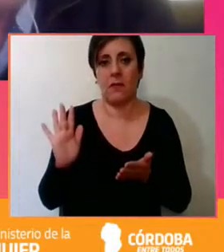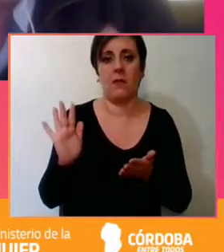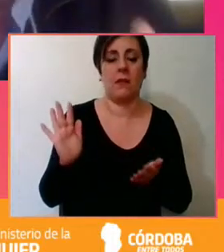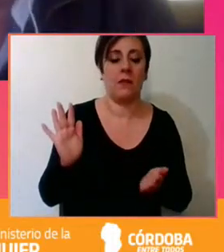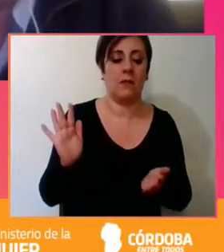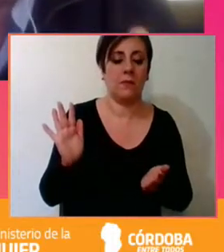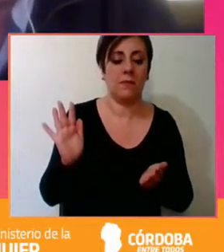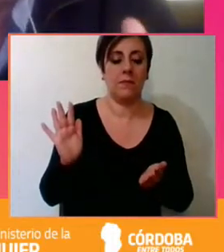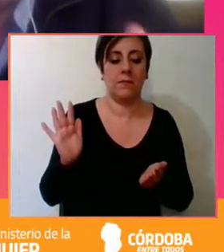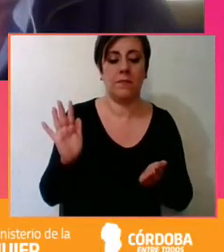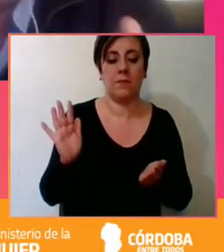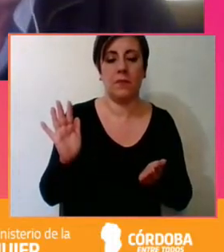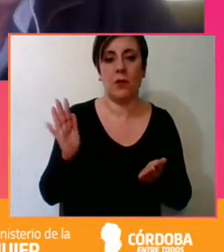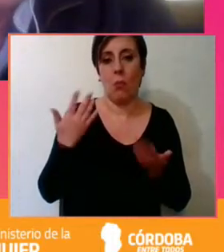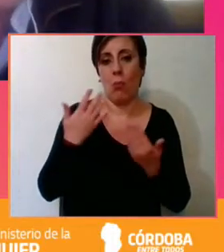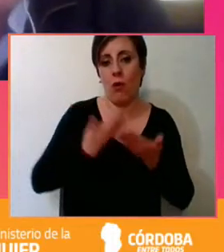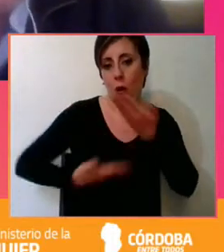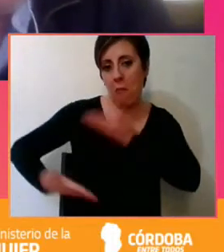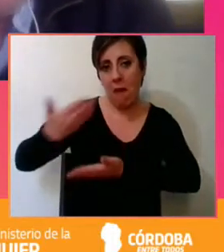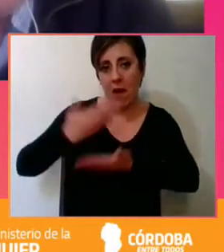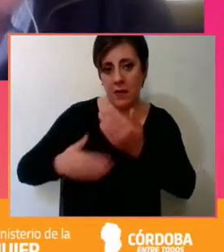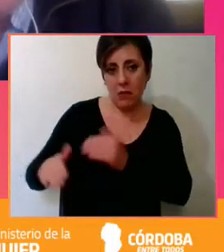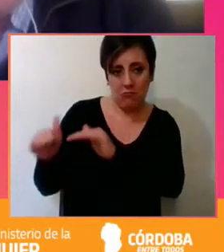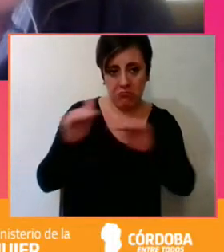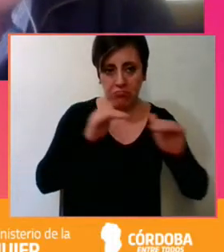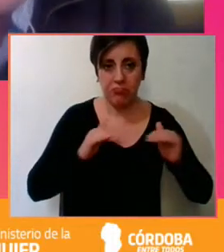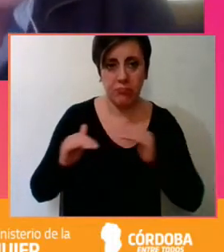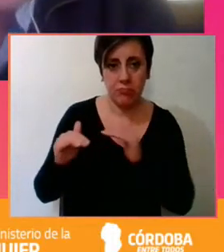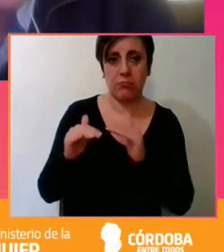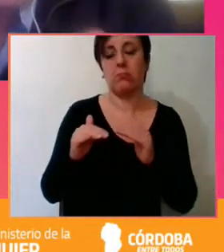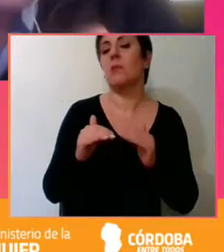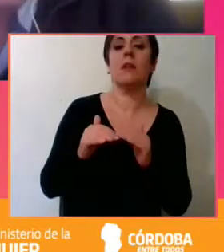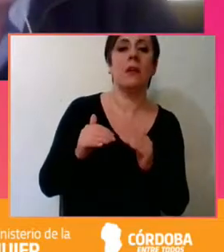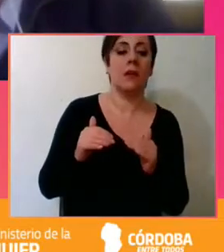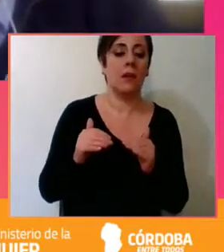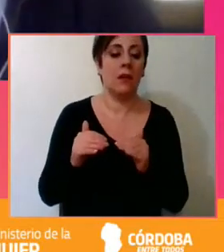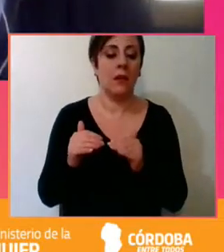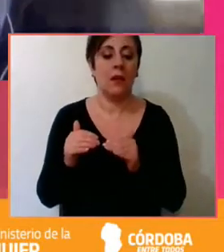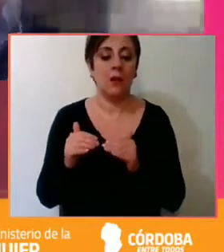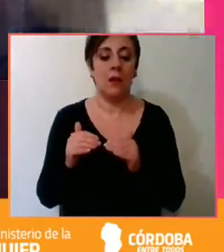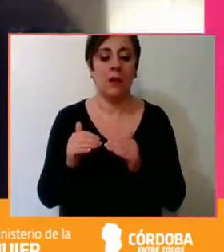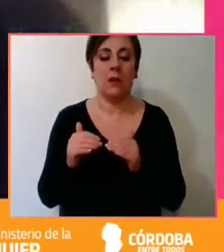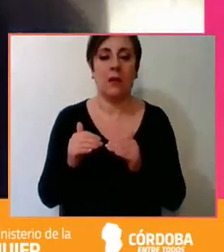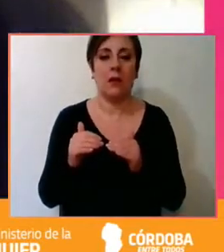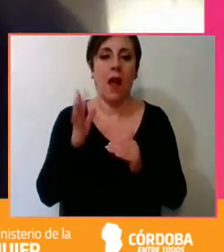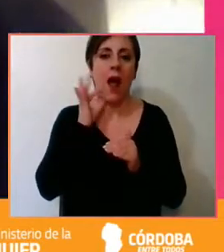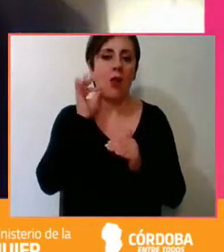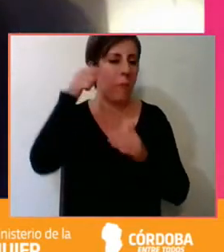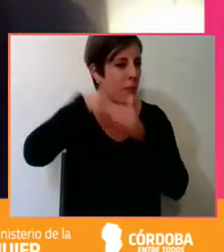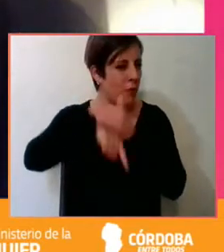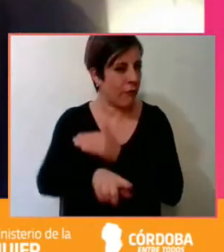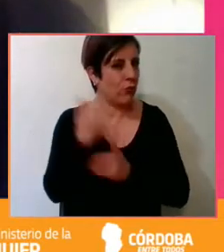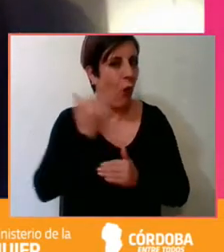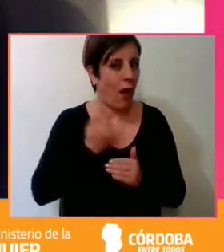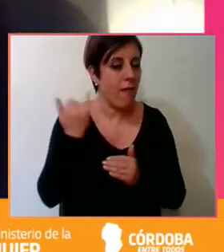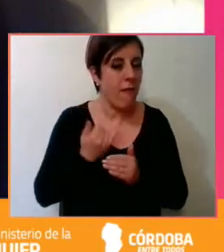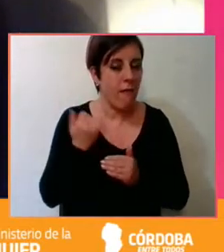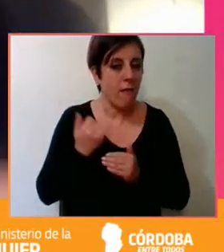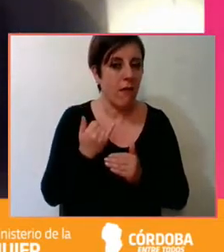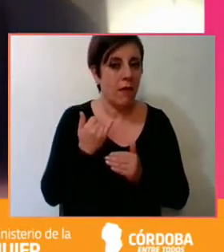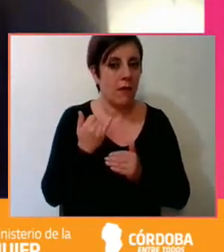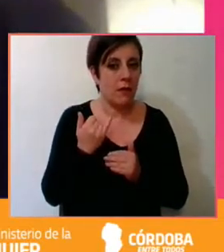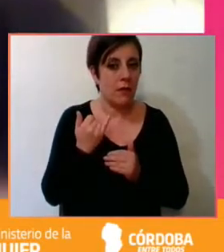que fácilmente puede ser compartido por todos, lo que sí es cierto es que da cuenta de algo más profundo. Y es